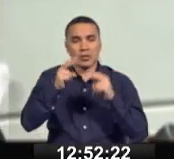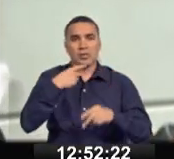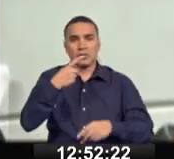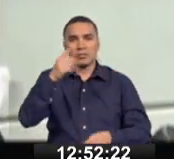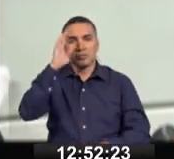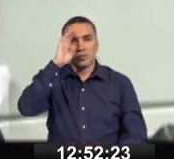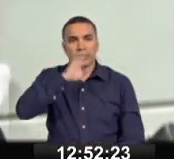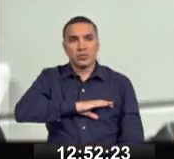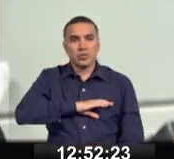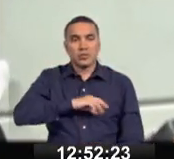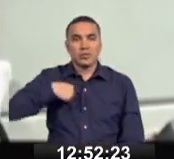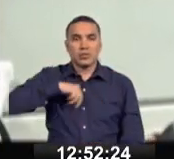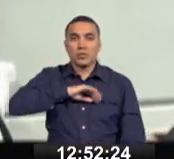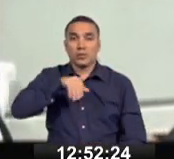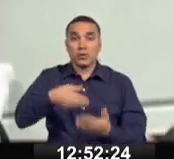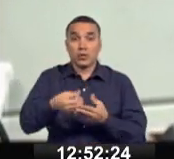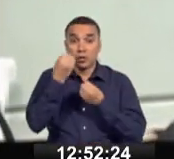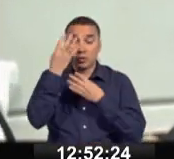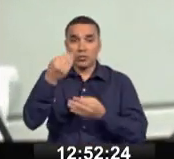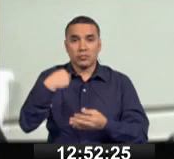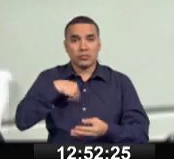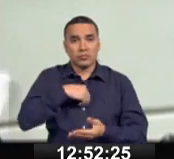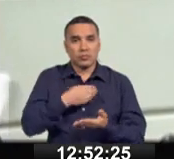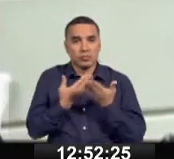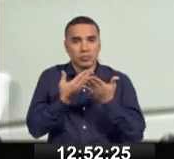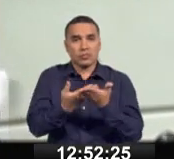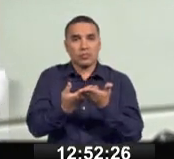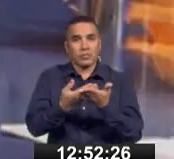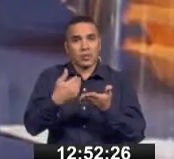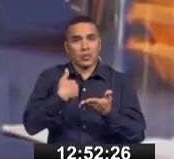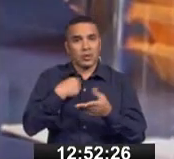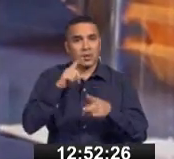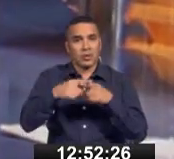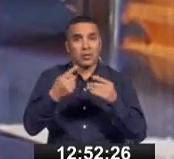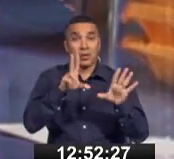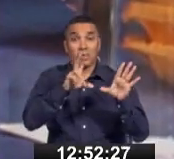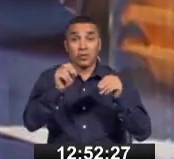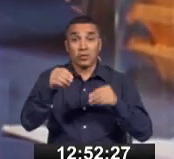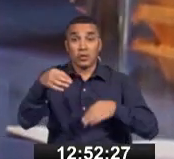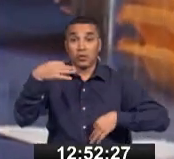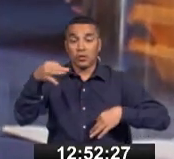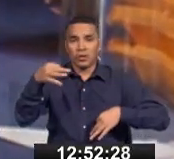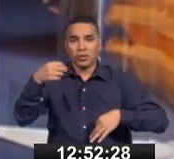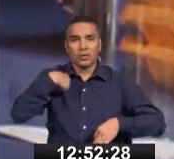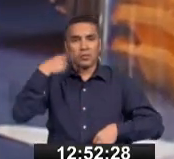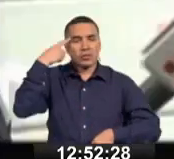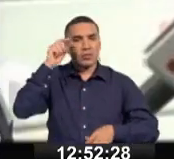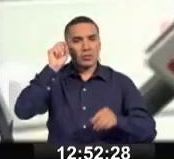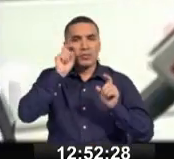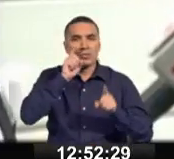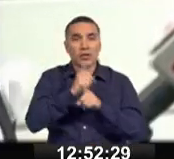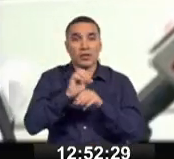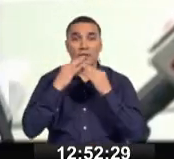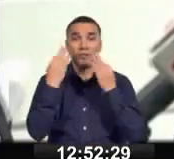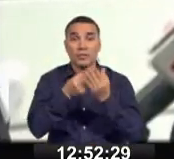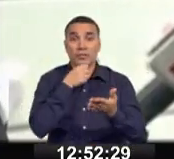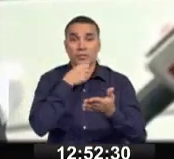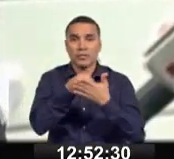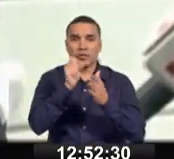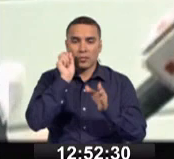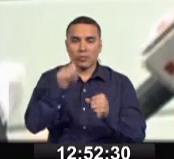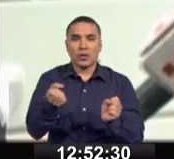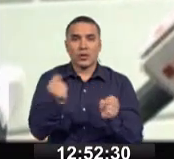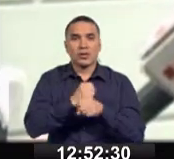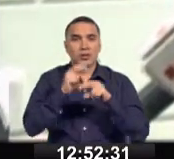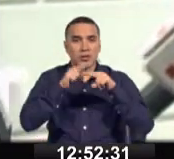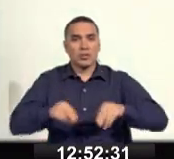reaccionó. Entregamos toda la información que hasta el momento disponíamos, cerca de 800 hojas. Creo que vale la pena que los familiares de los periodistas puedan hacer tal vez